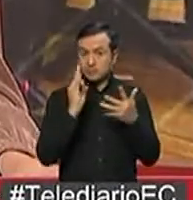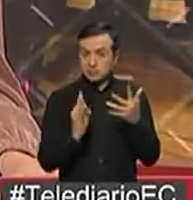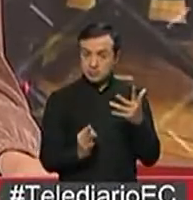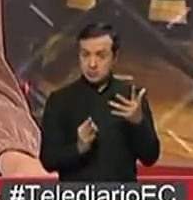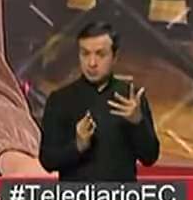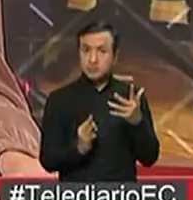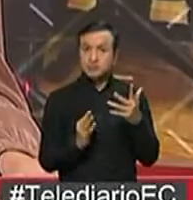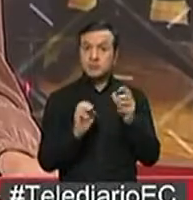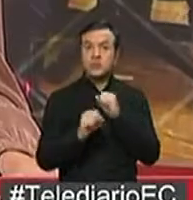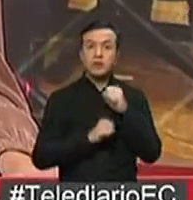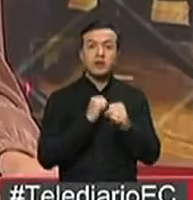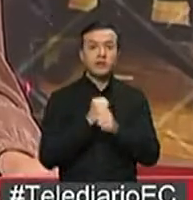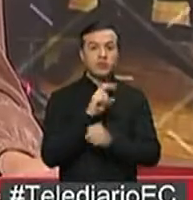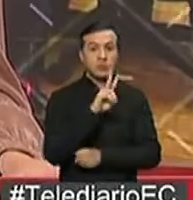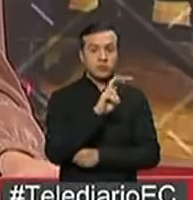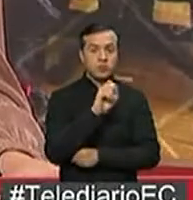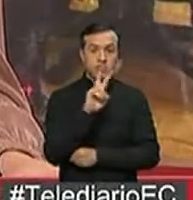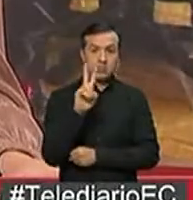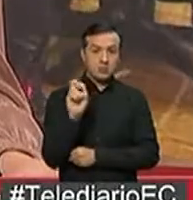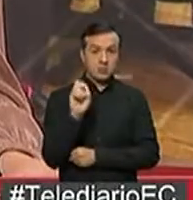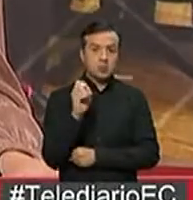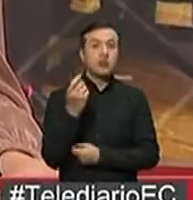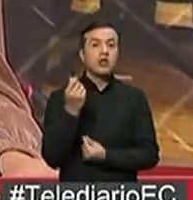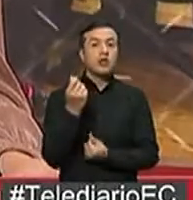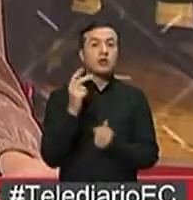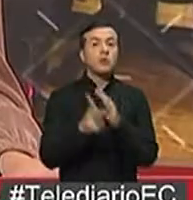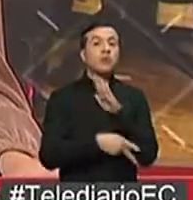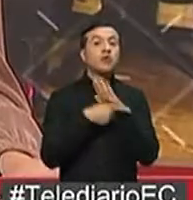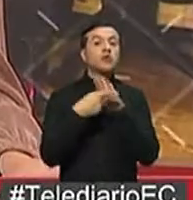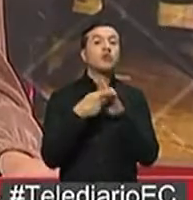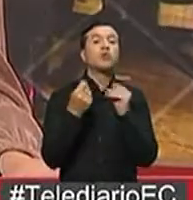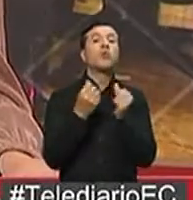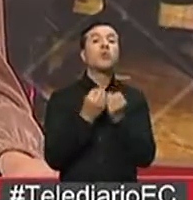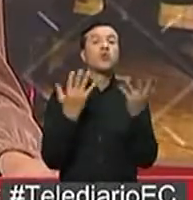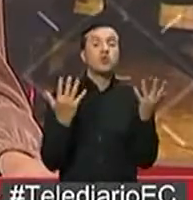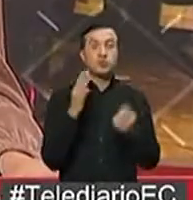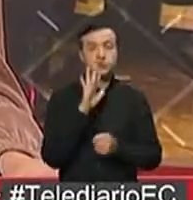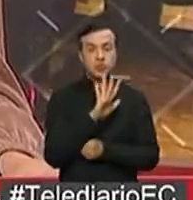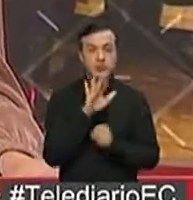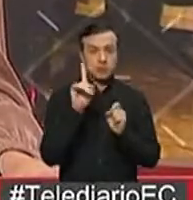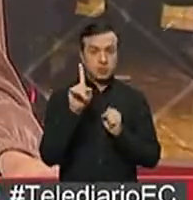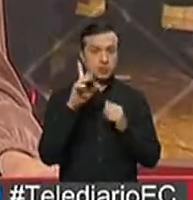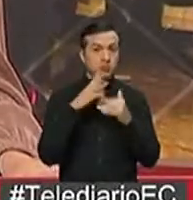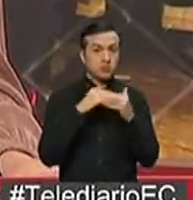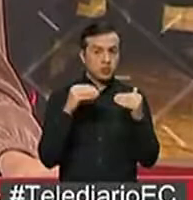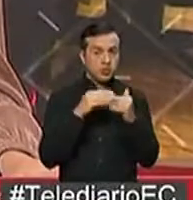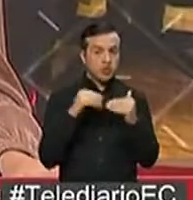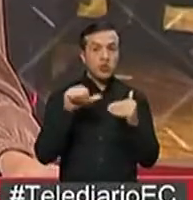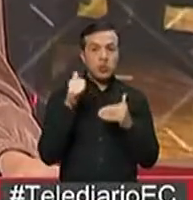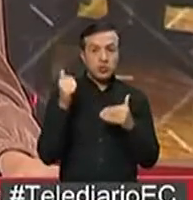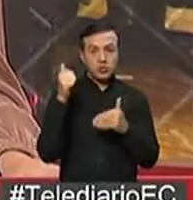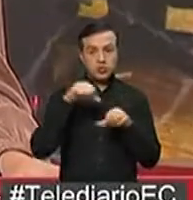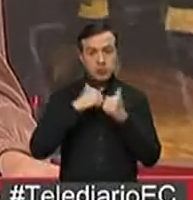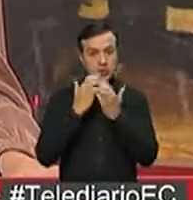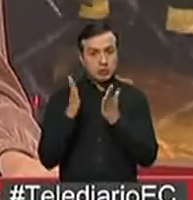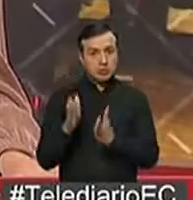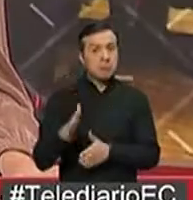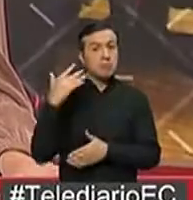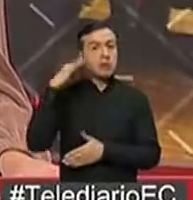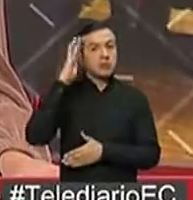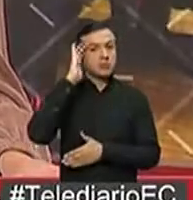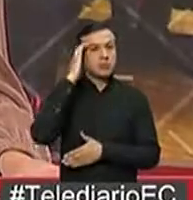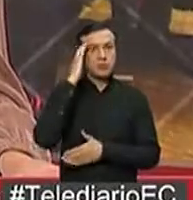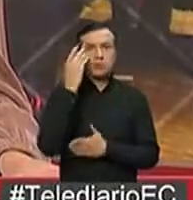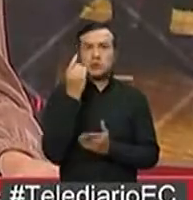presupuestaria para el año 2020. El precio del petróleo se mantendrá en $51 y otros legisladores les preocupa